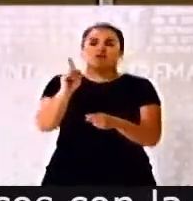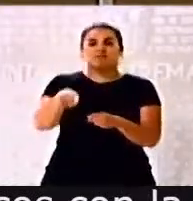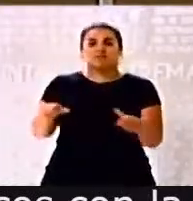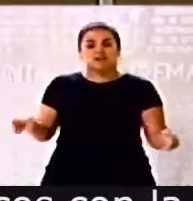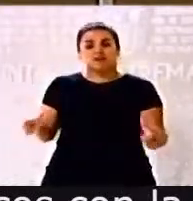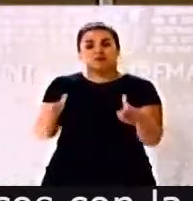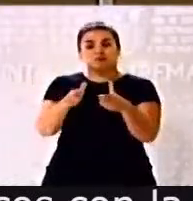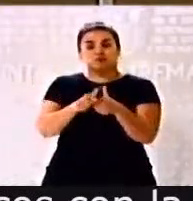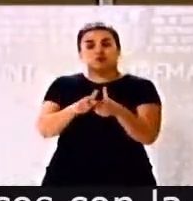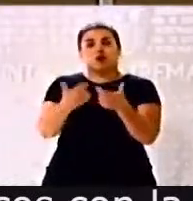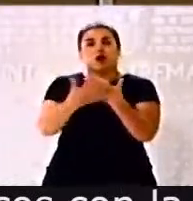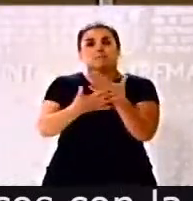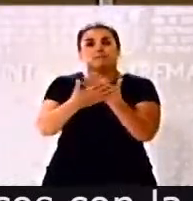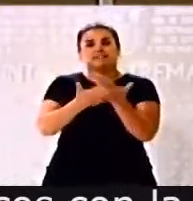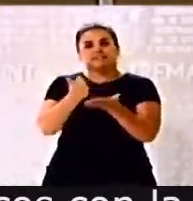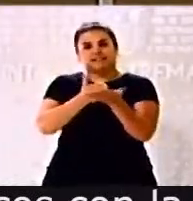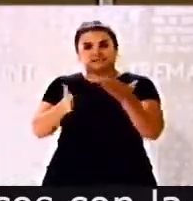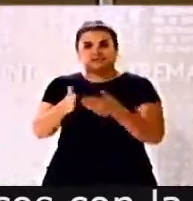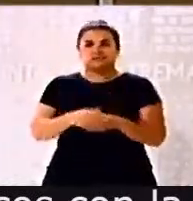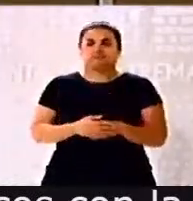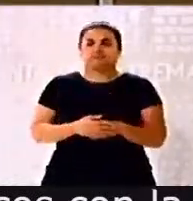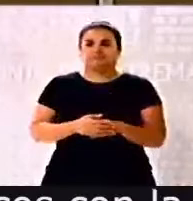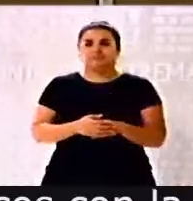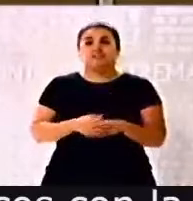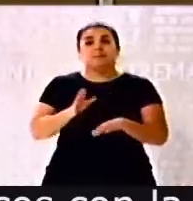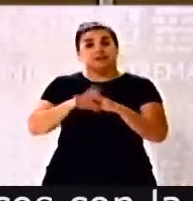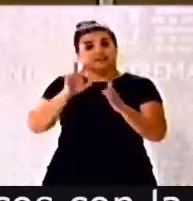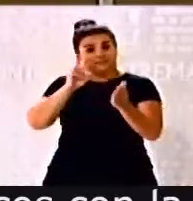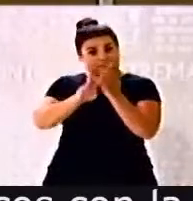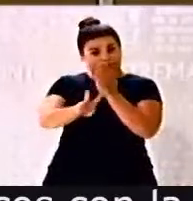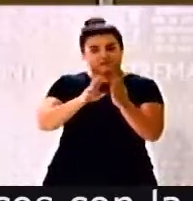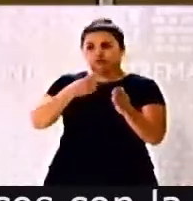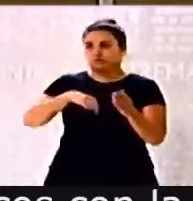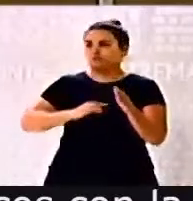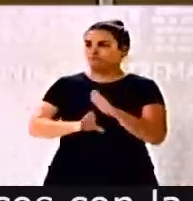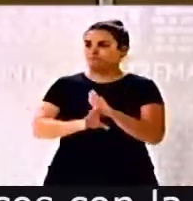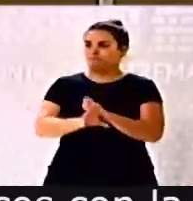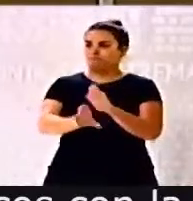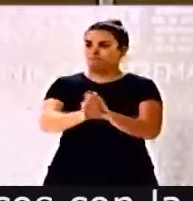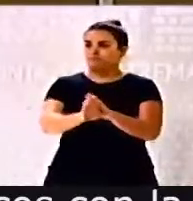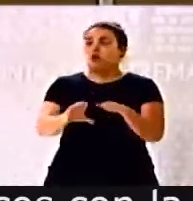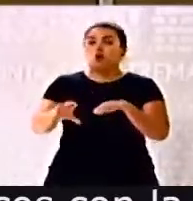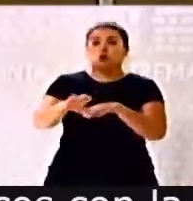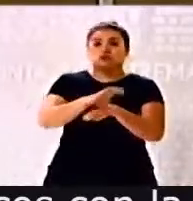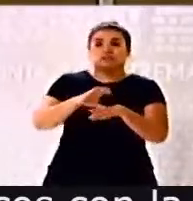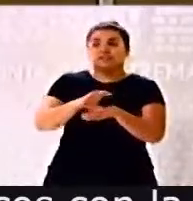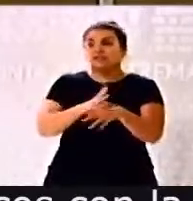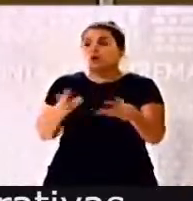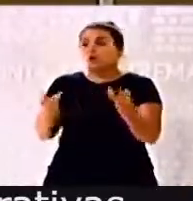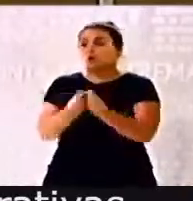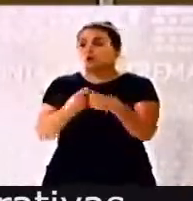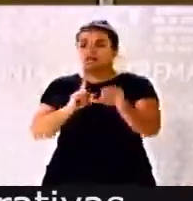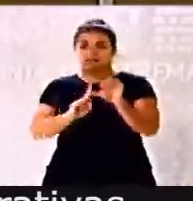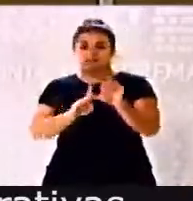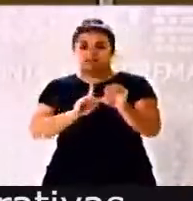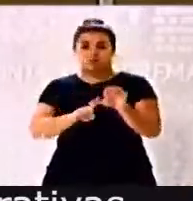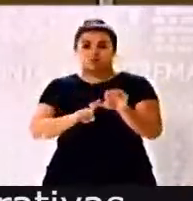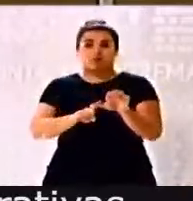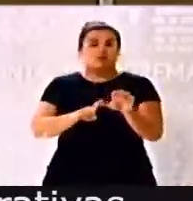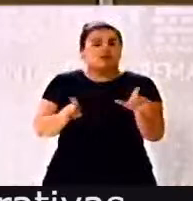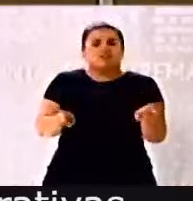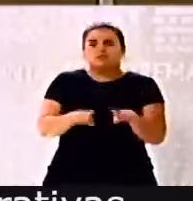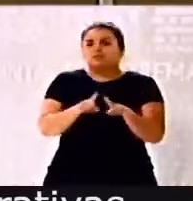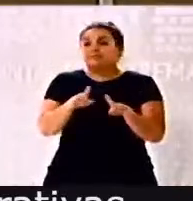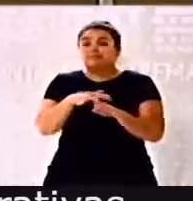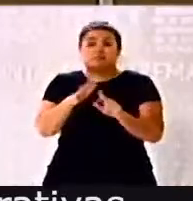reuniones interadministrativas. En ese ánimo de transparencia vamos a seguir desde la Consejería y desde la Junta de Extremadura en cualquier momento y en